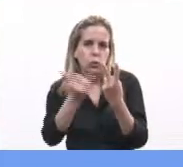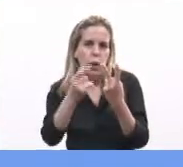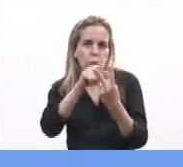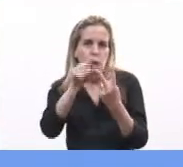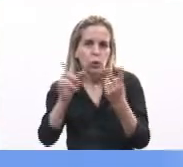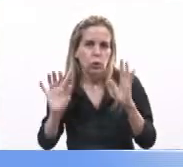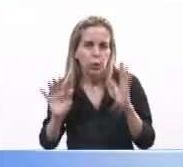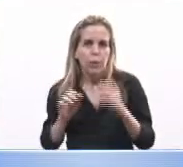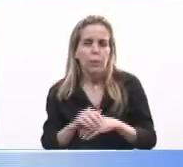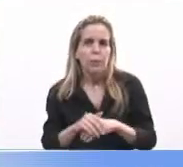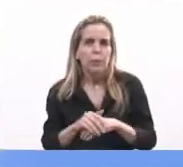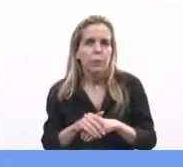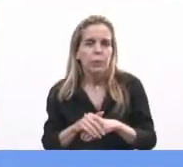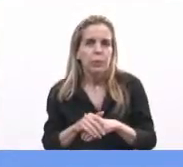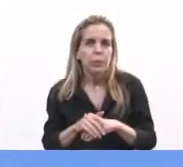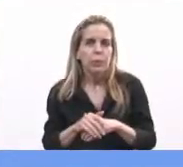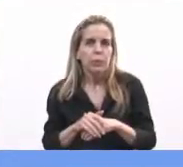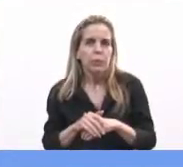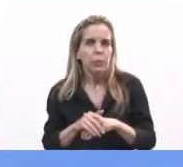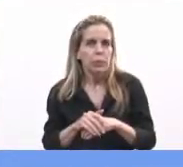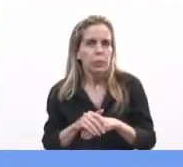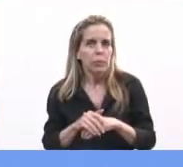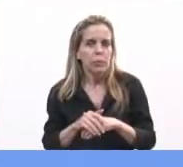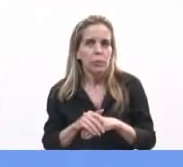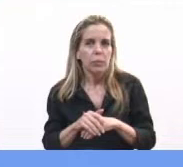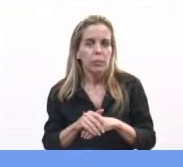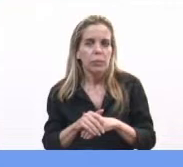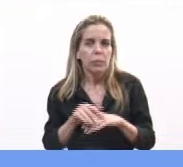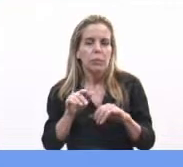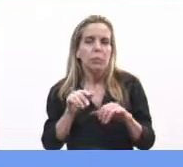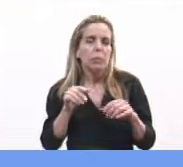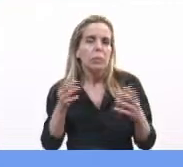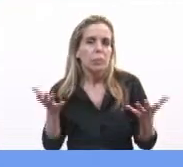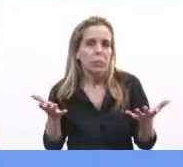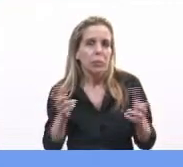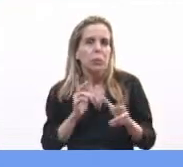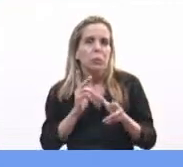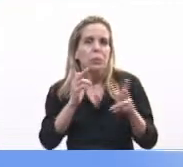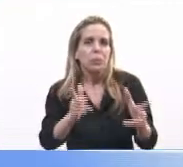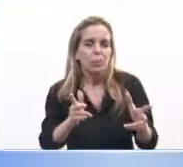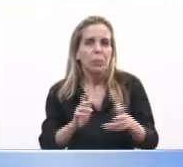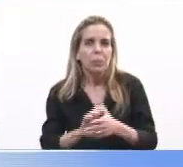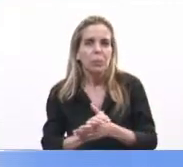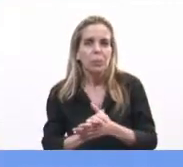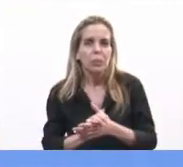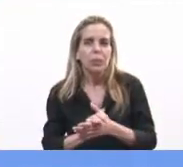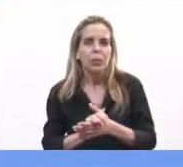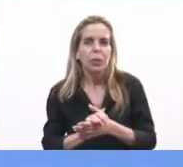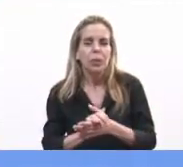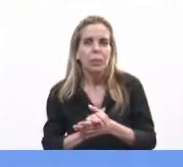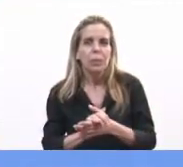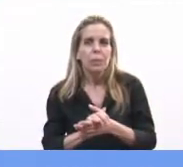lo que ésta sea disruptivo con lo que voy a plantear no quiero bajó de un punto de vista y con todo respeto lo digo